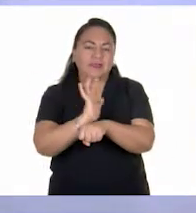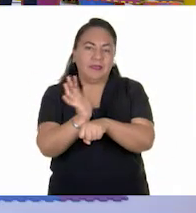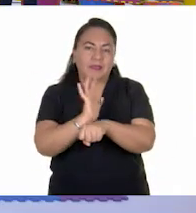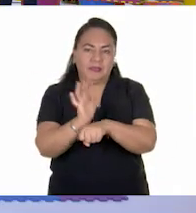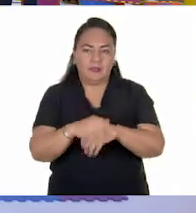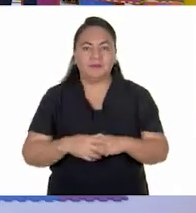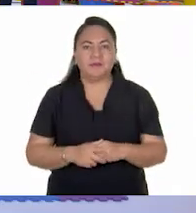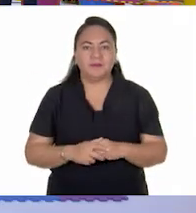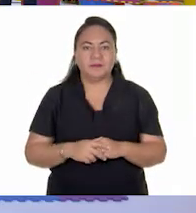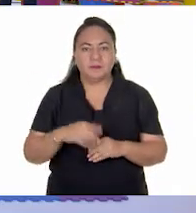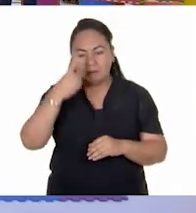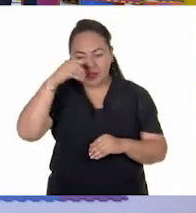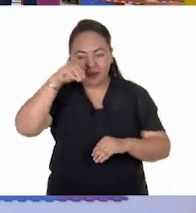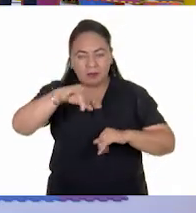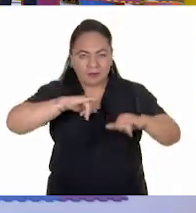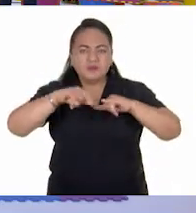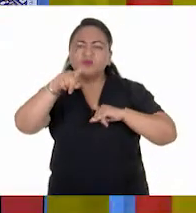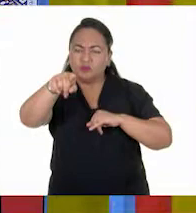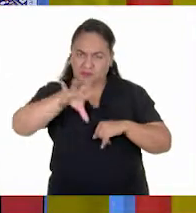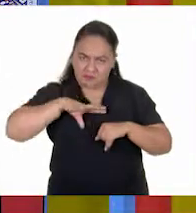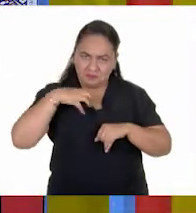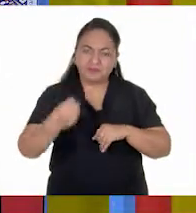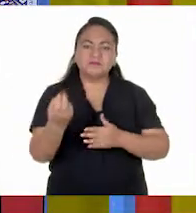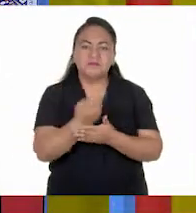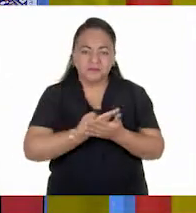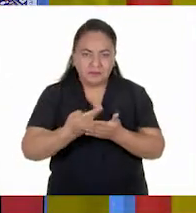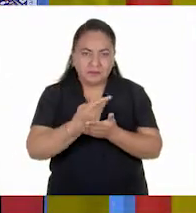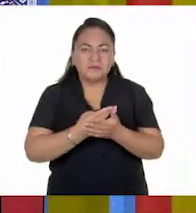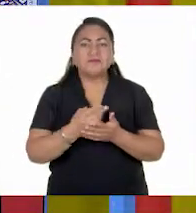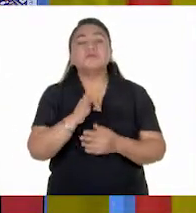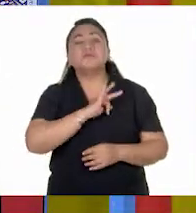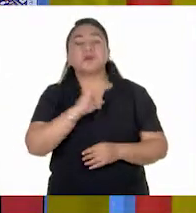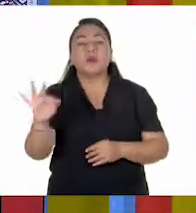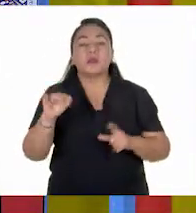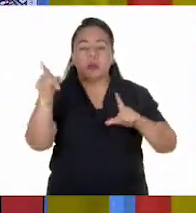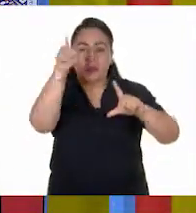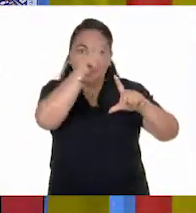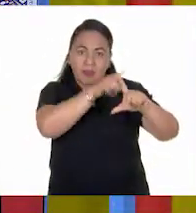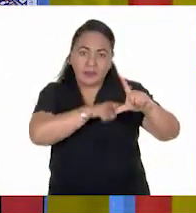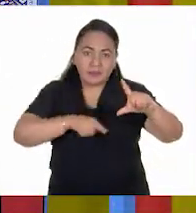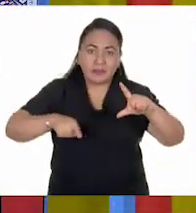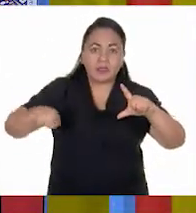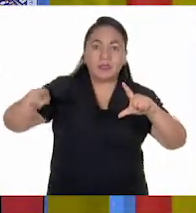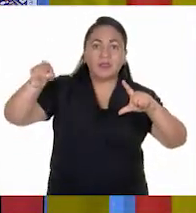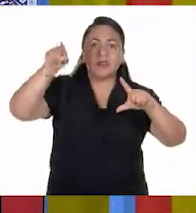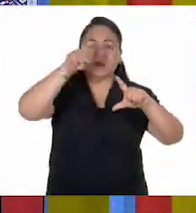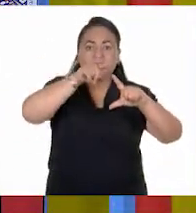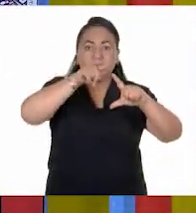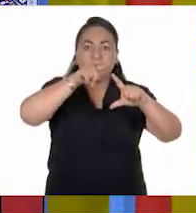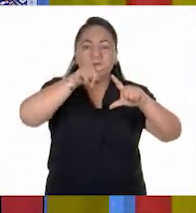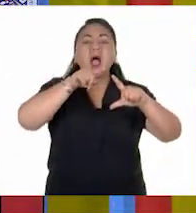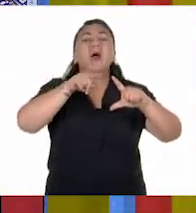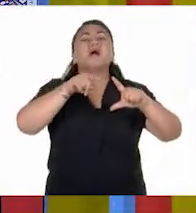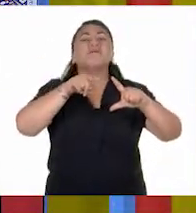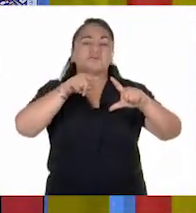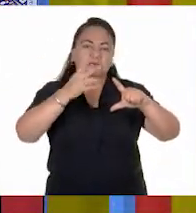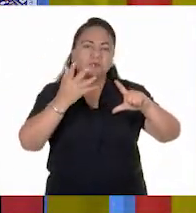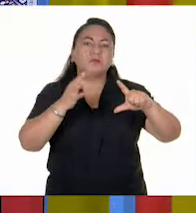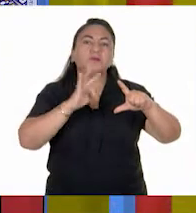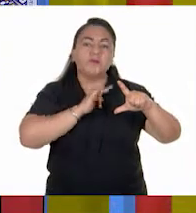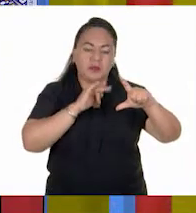croquis? Inténtenlo hacer. Pueden hacer un círculo y pueden